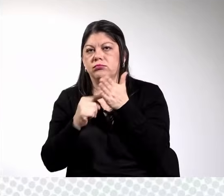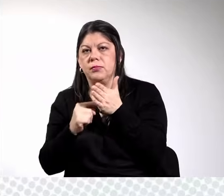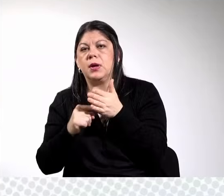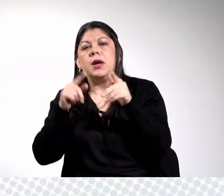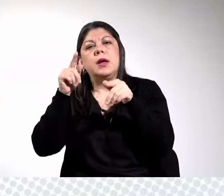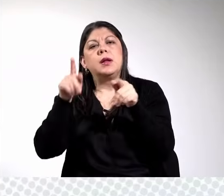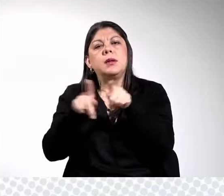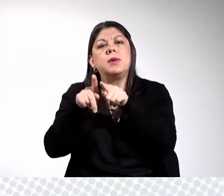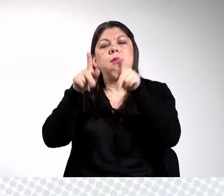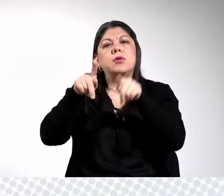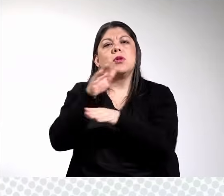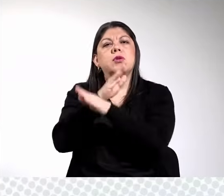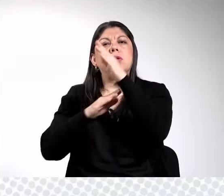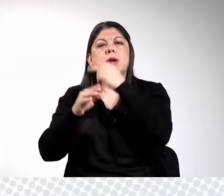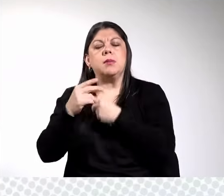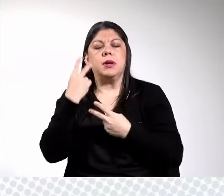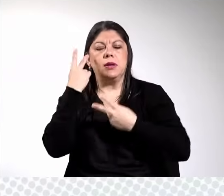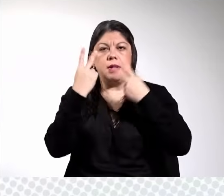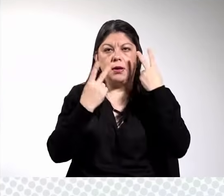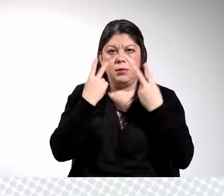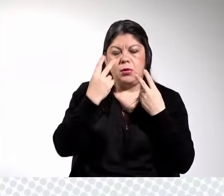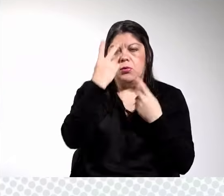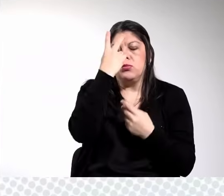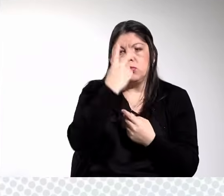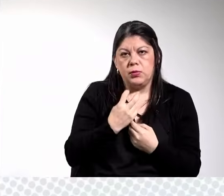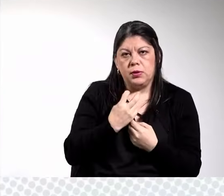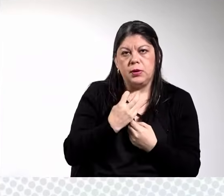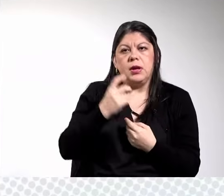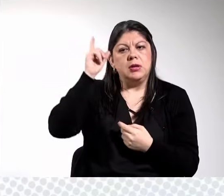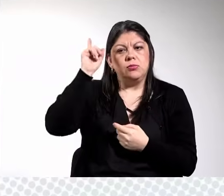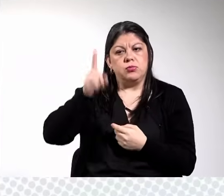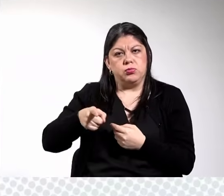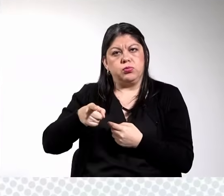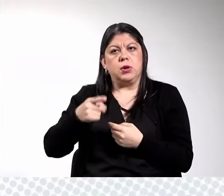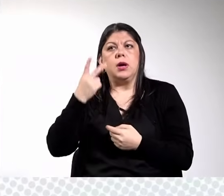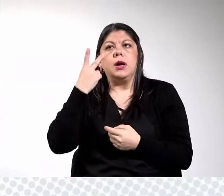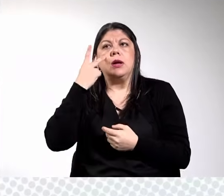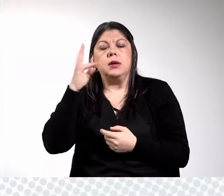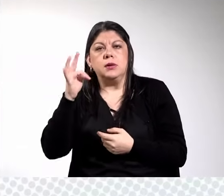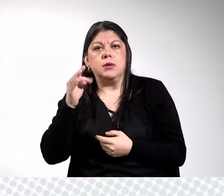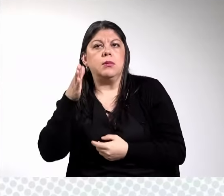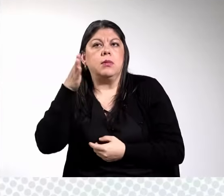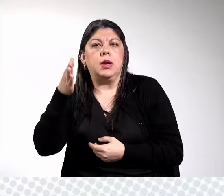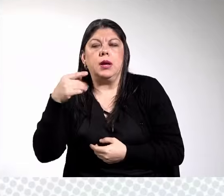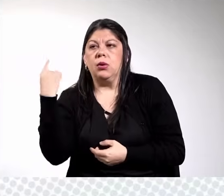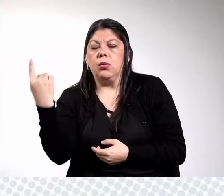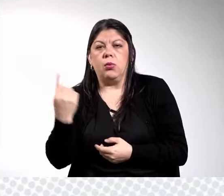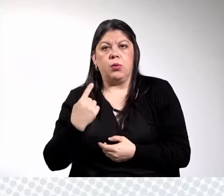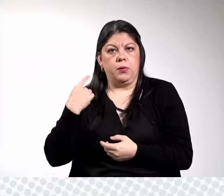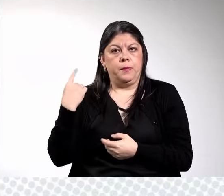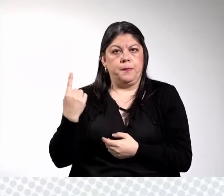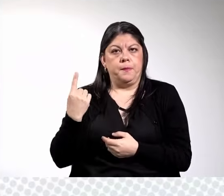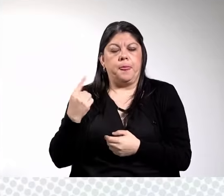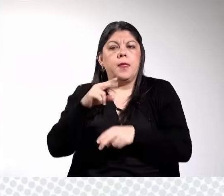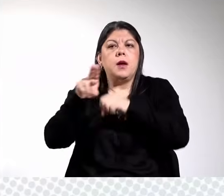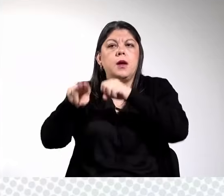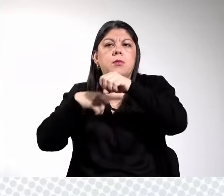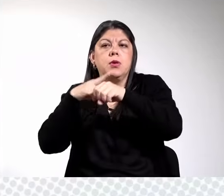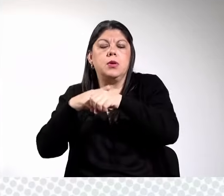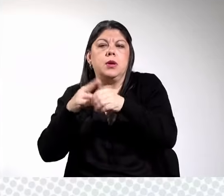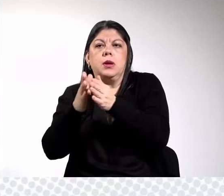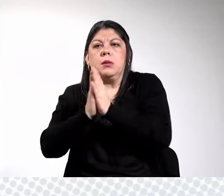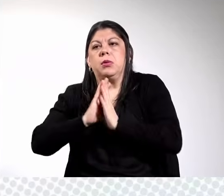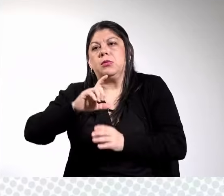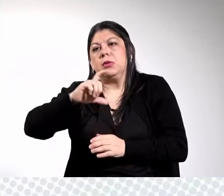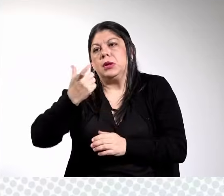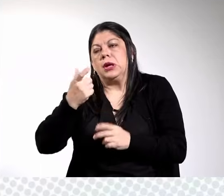con discapacidad visual, que se les exige hasta testigos para ir a hacer un trámite normal de sacar una tarjeta